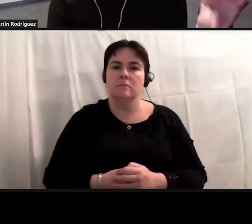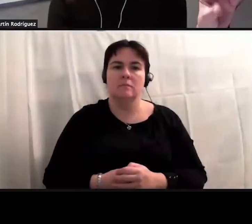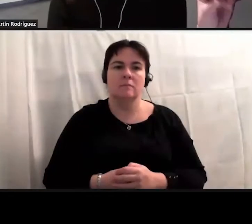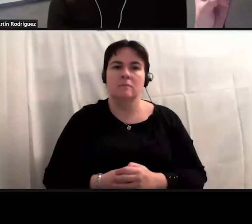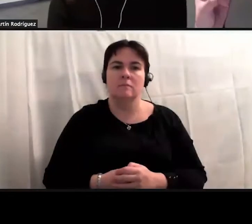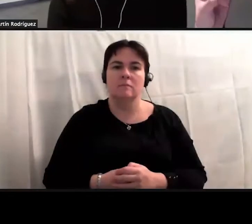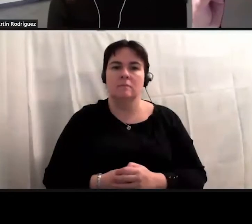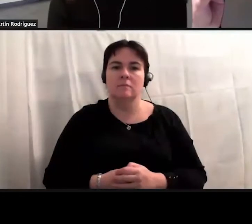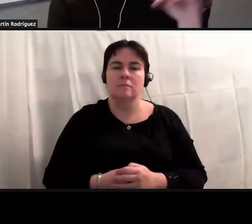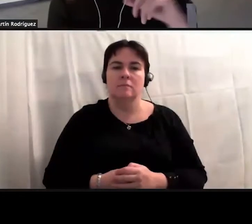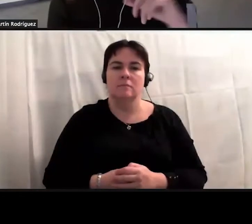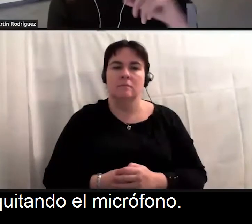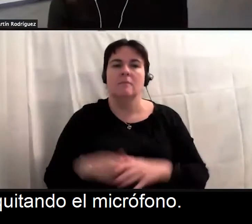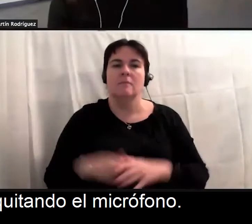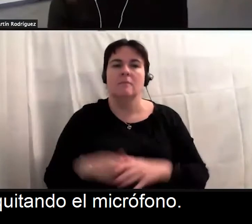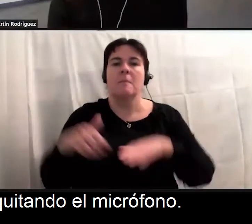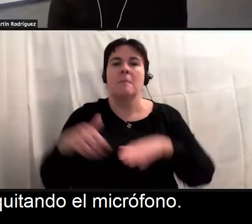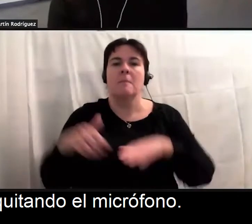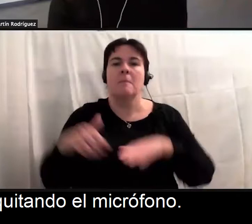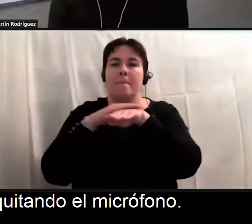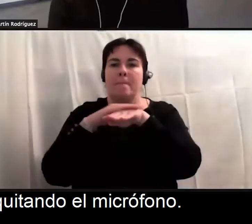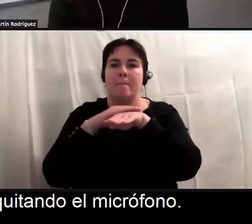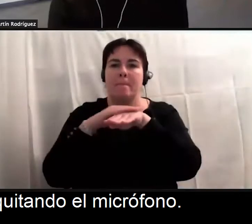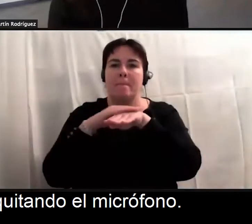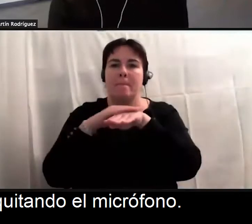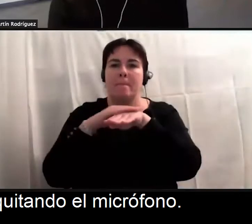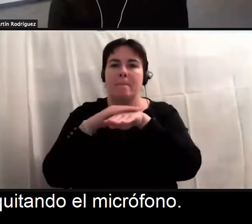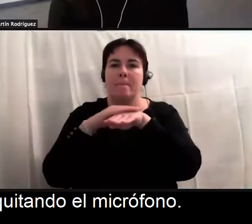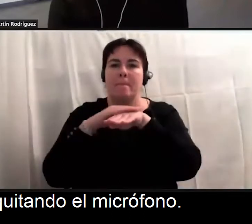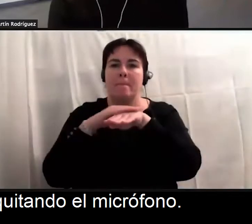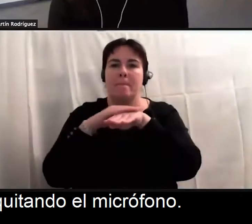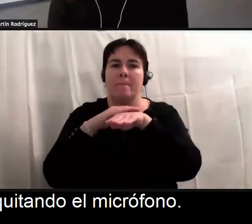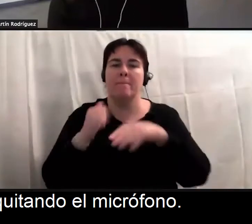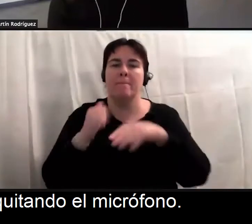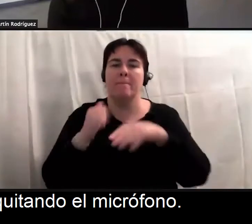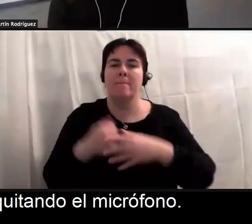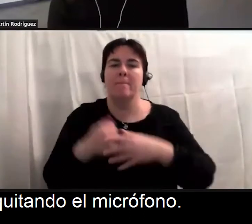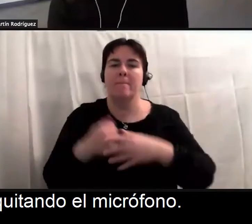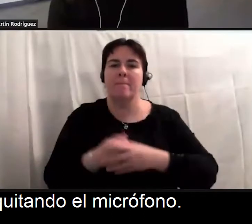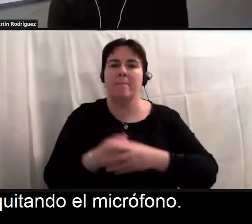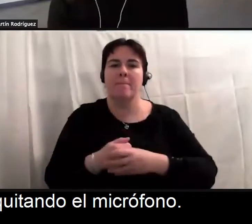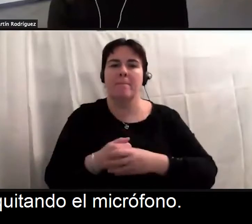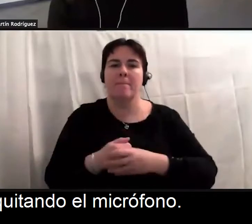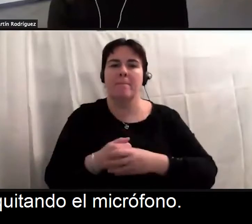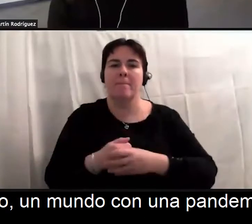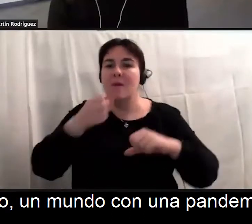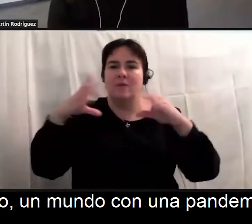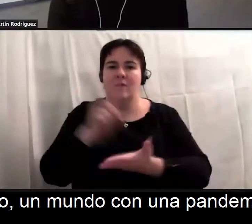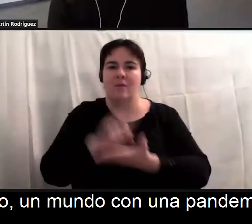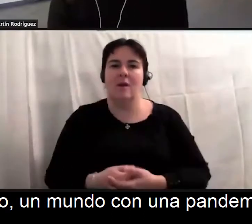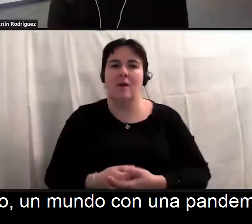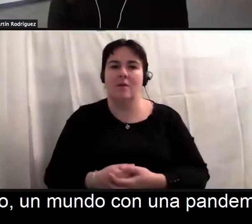Ay, voy, perdón, a veces me tardo quitando el micrófono, pero la situación que estamos ahorita